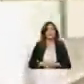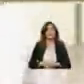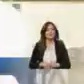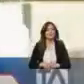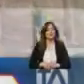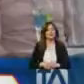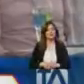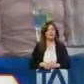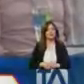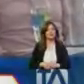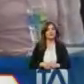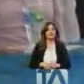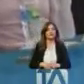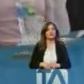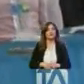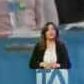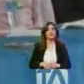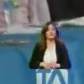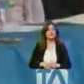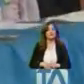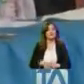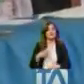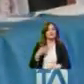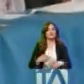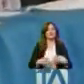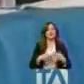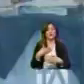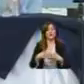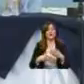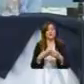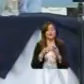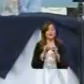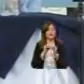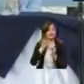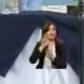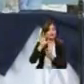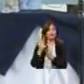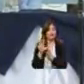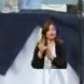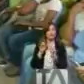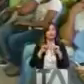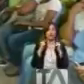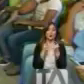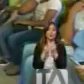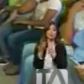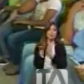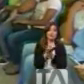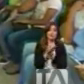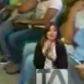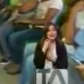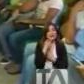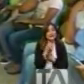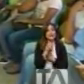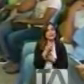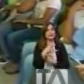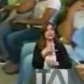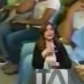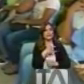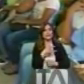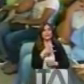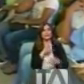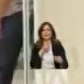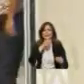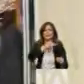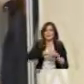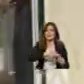Movimiento País. Y así avanzan las cosas en el movimiento oficialista, conformado, por un lado, por quienes dicen ya no sentirse